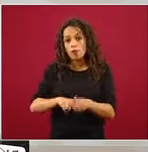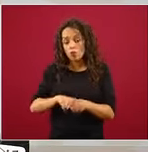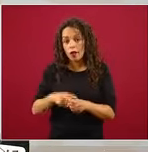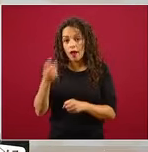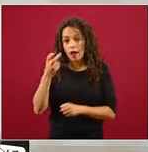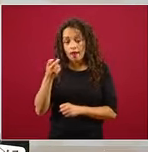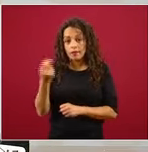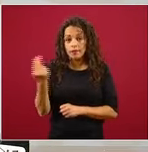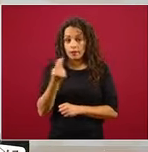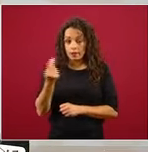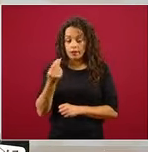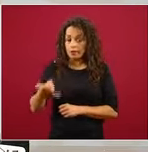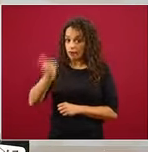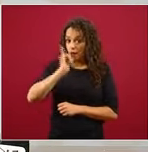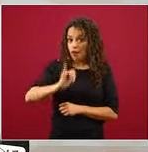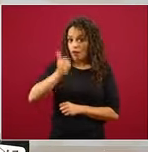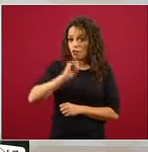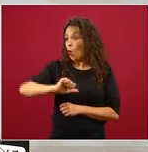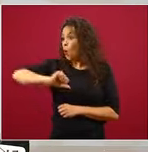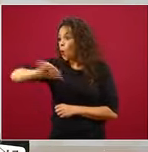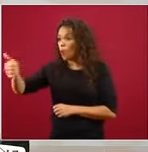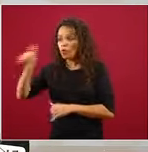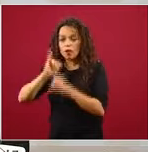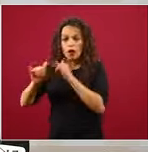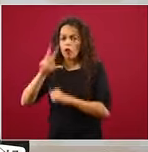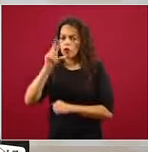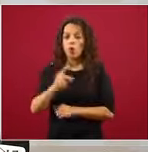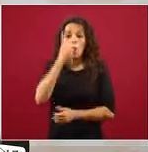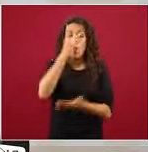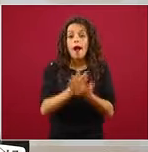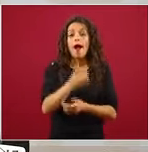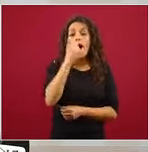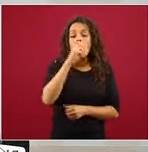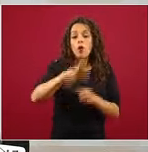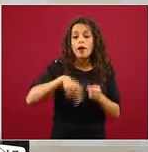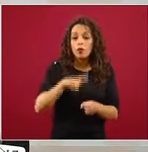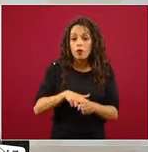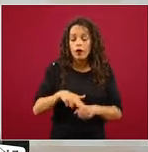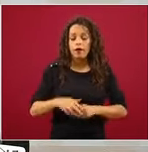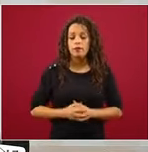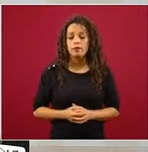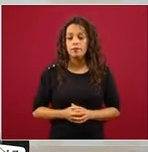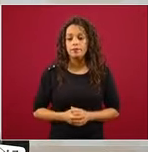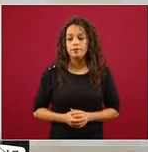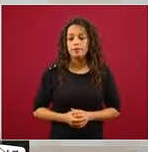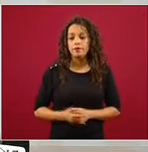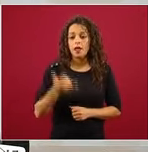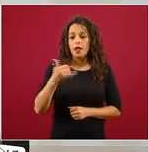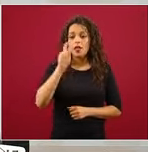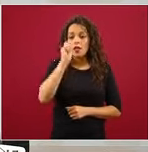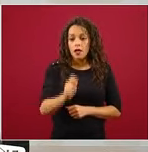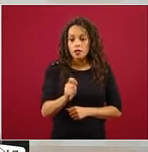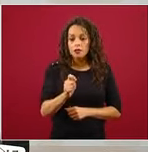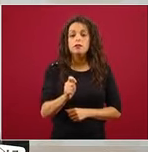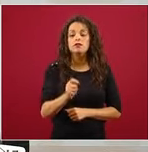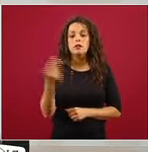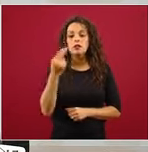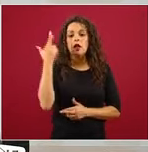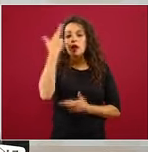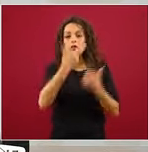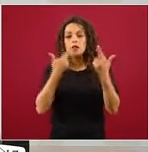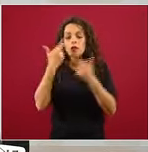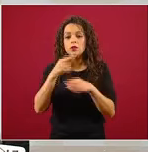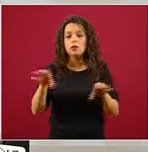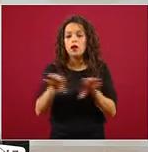otros líquidos. También el monitoreo de la oxigenación sanguínea